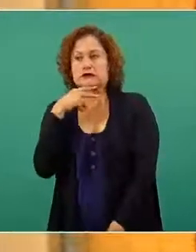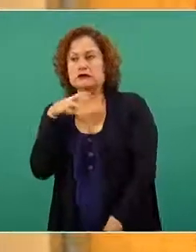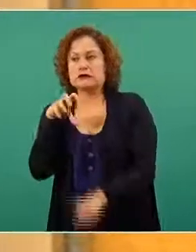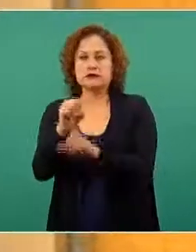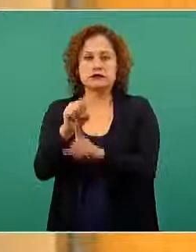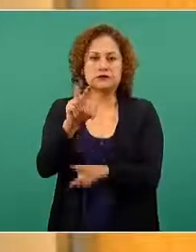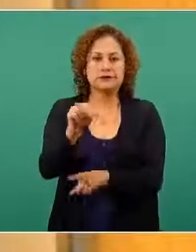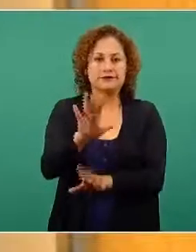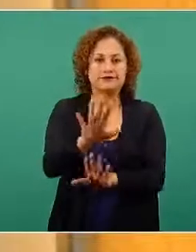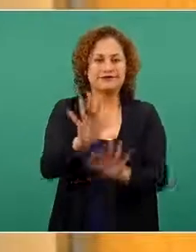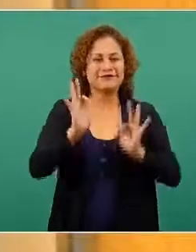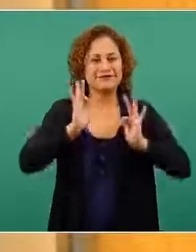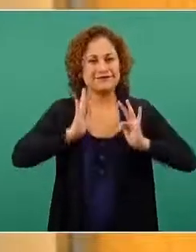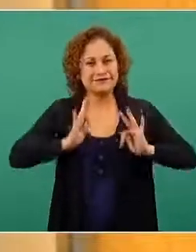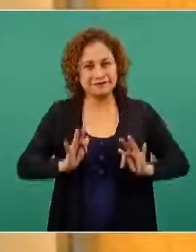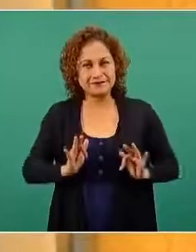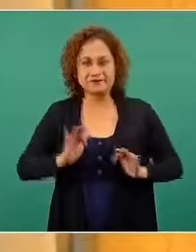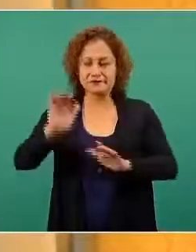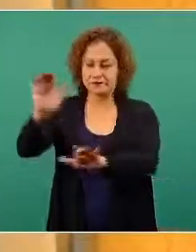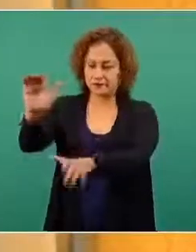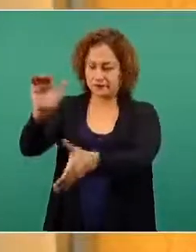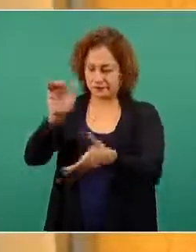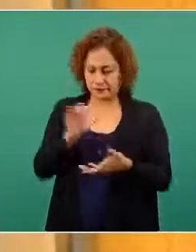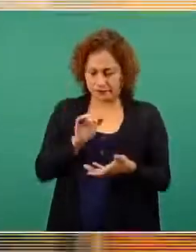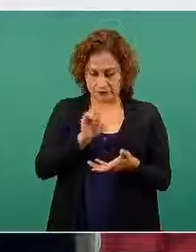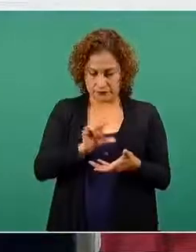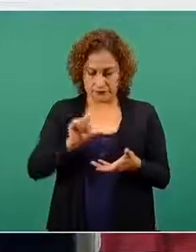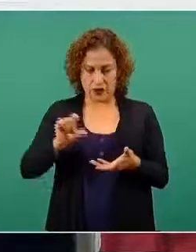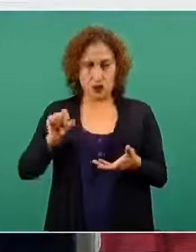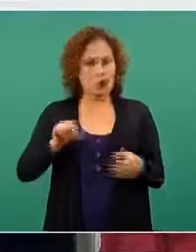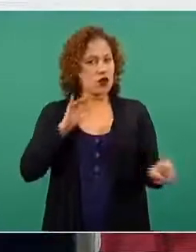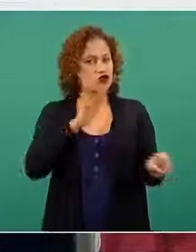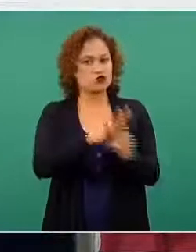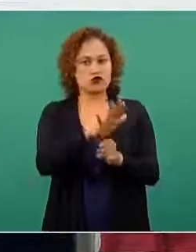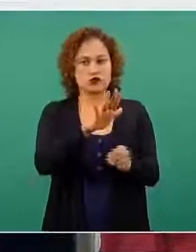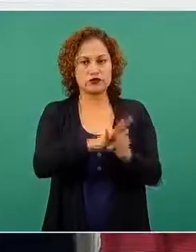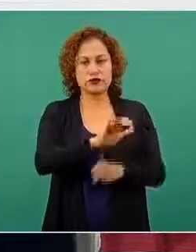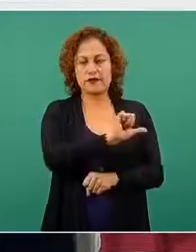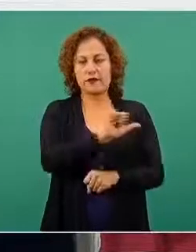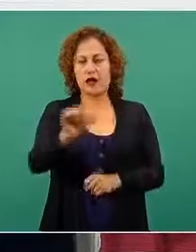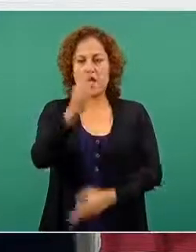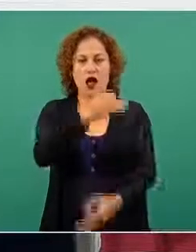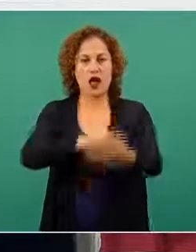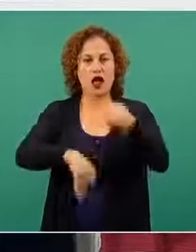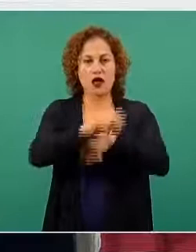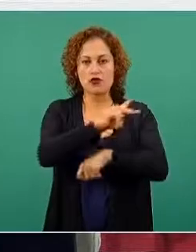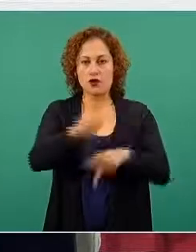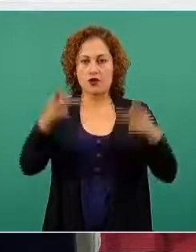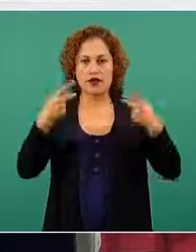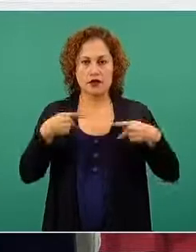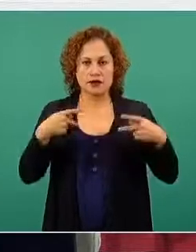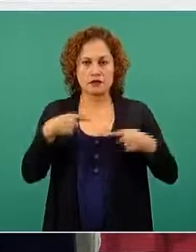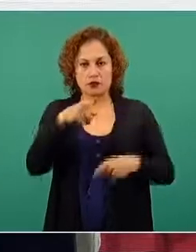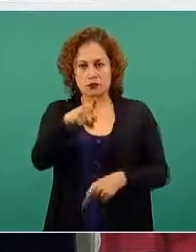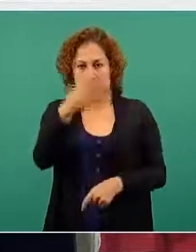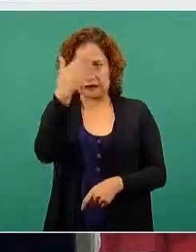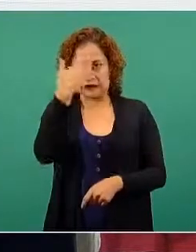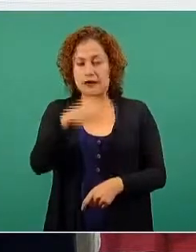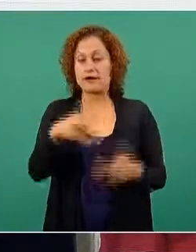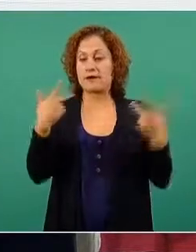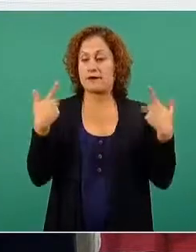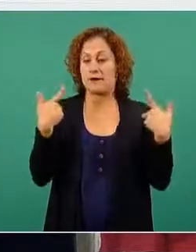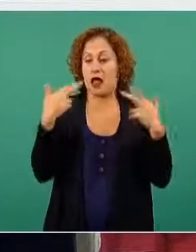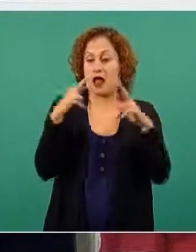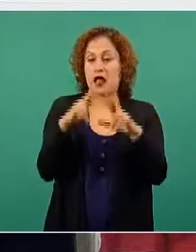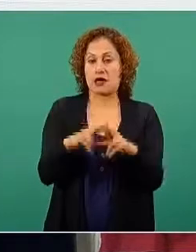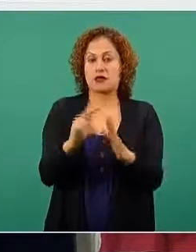La vacuna que se ha mandado está calculada para que alcance a todas y todos. Las personas trabajadoras de la educación, se sabe